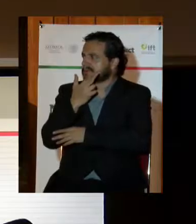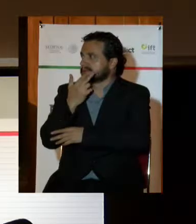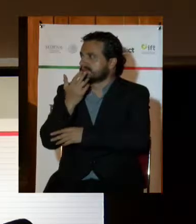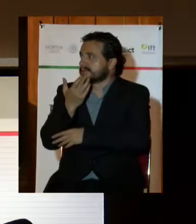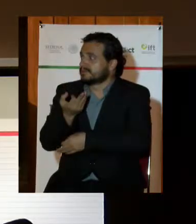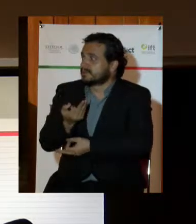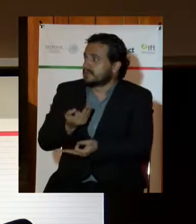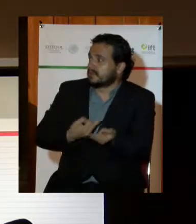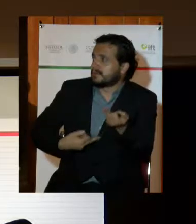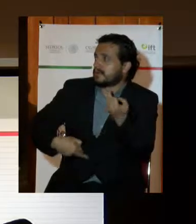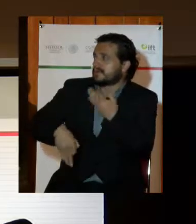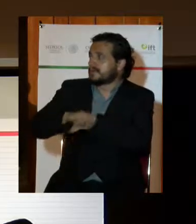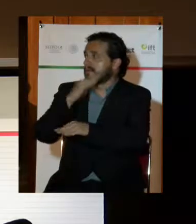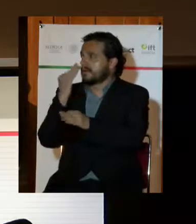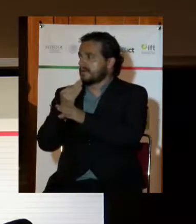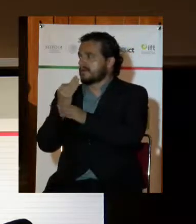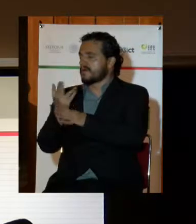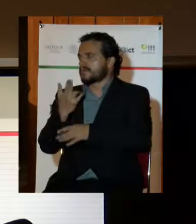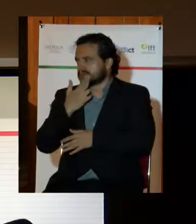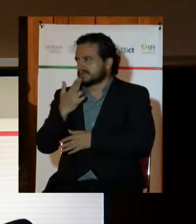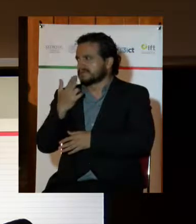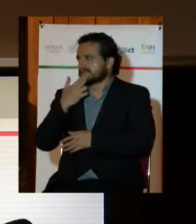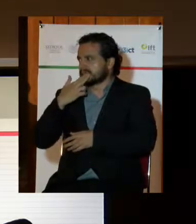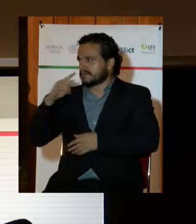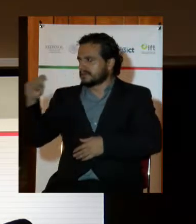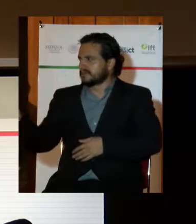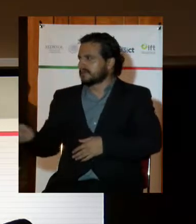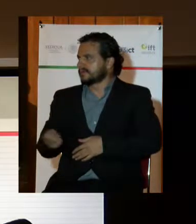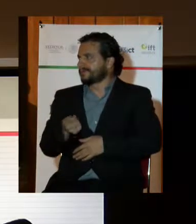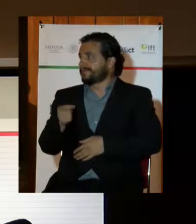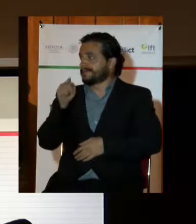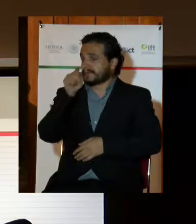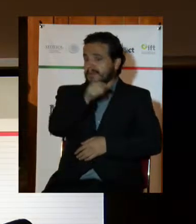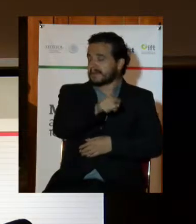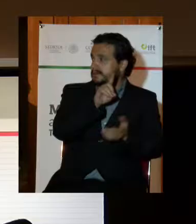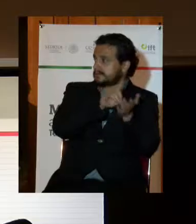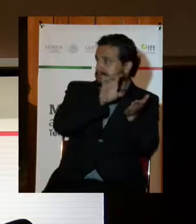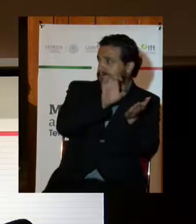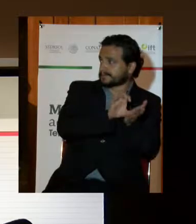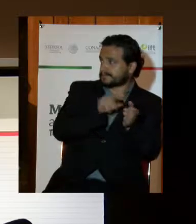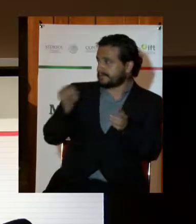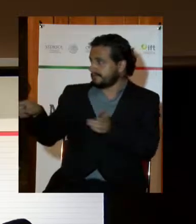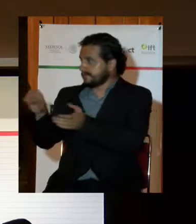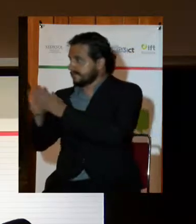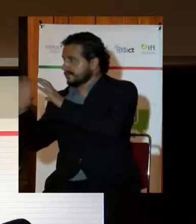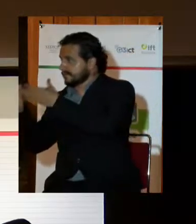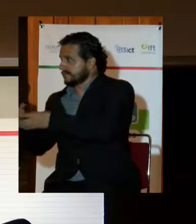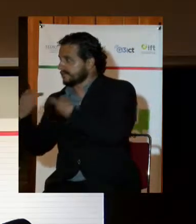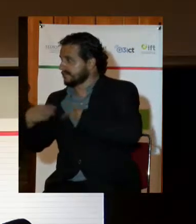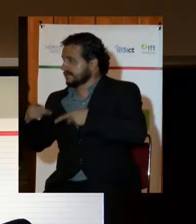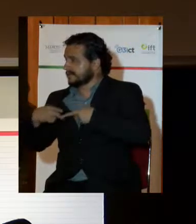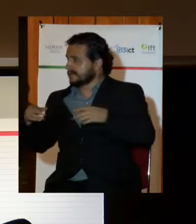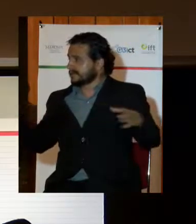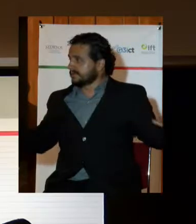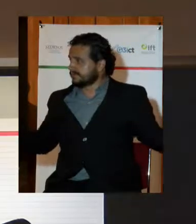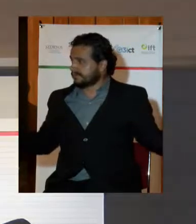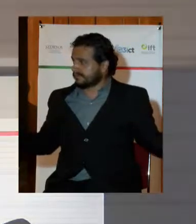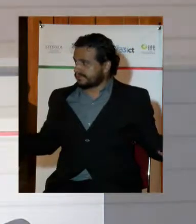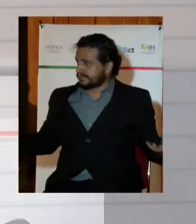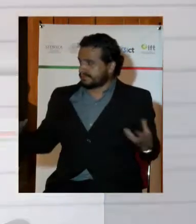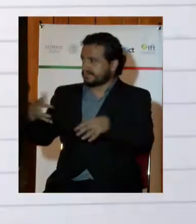la salvedad que las personas con discapacidad son unos usuarios mucho más asiduos que nosotros, porque además las funcionalidades que empresas como Microsoft,